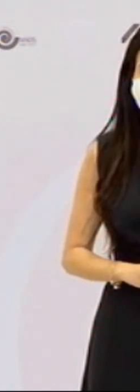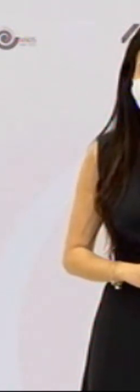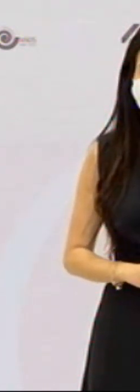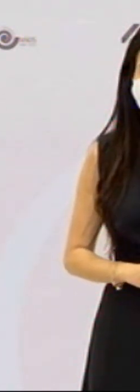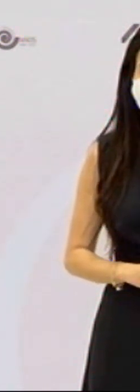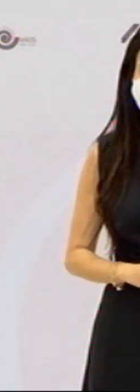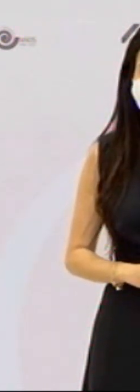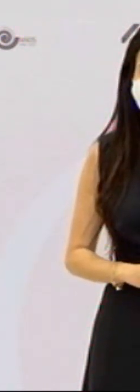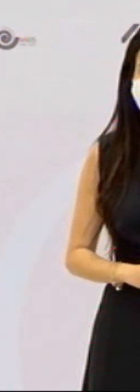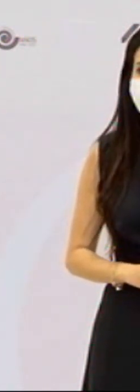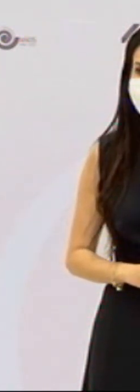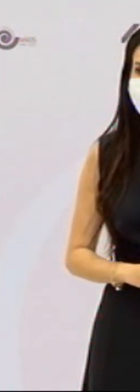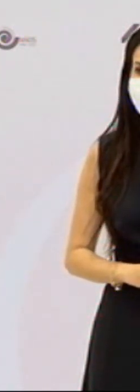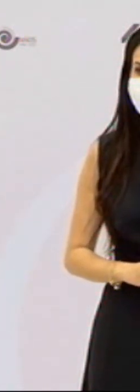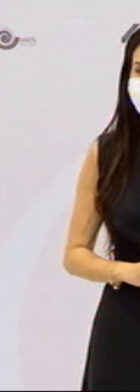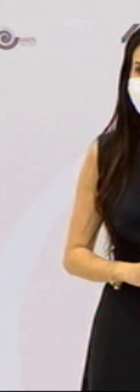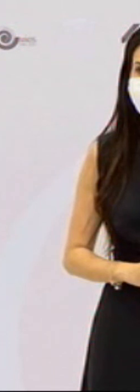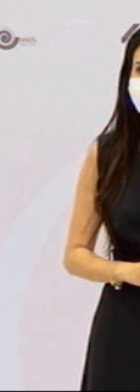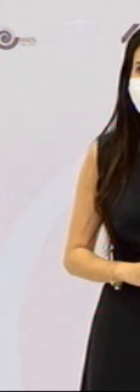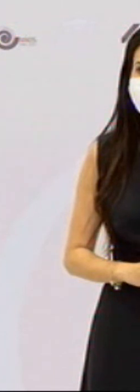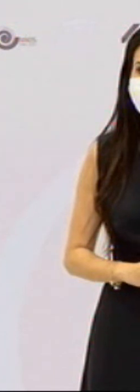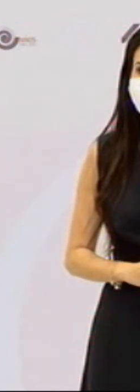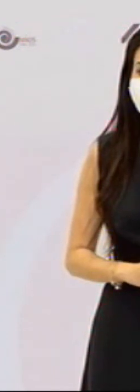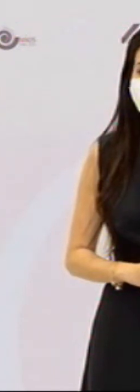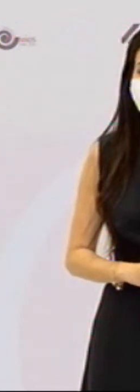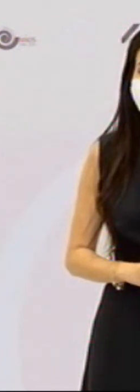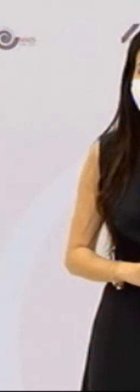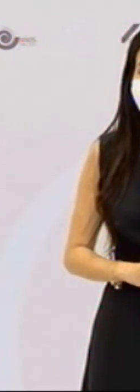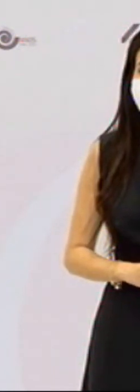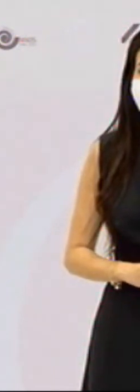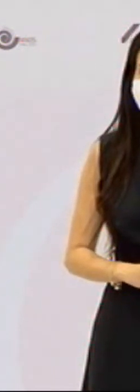que yo recuerde, a ningún presidente en la historia democrática de este archipiélago. Muchas gracias.